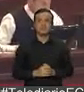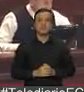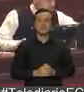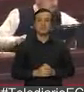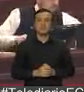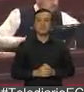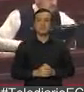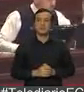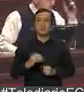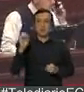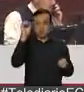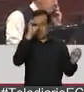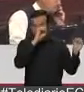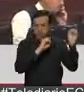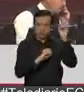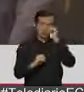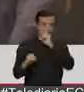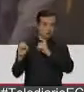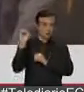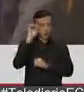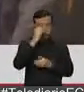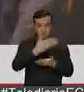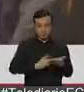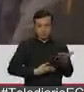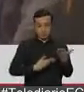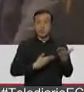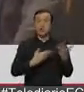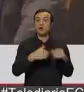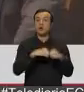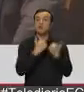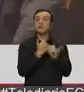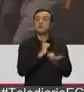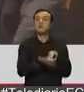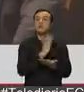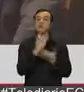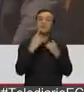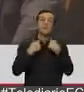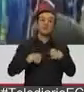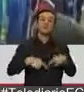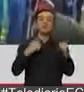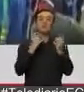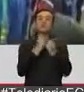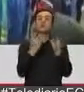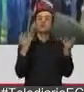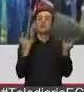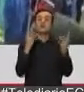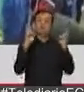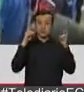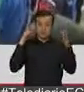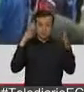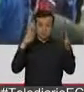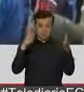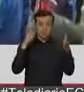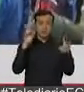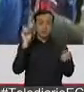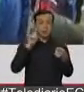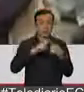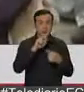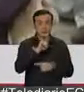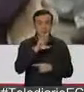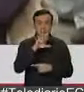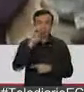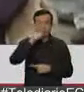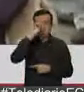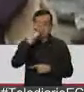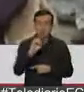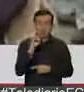entre las observaciones al texto aprobado por la asamblea nacional se destacan objeciones que apuntan a la reducción de hasta el 25 por ciento